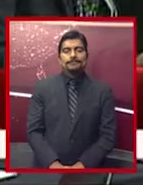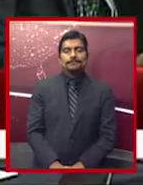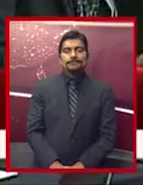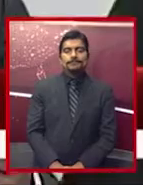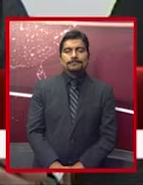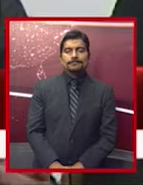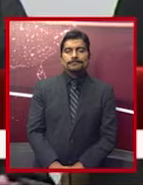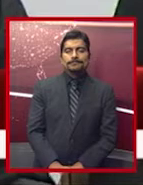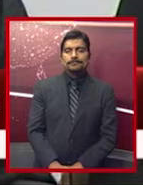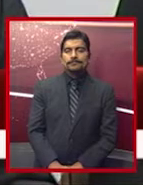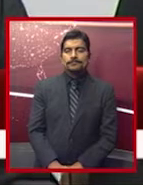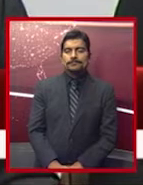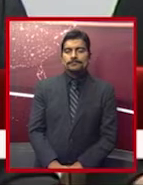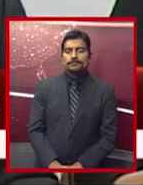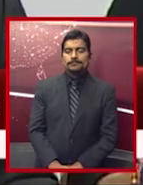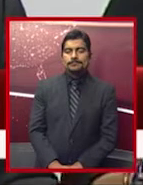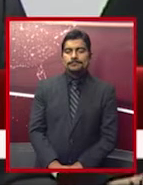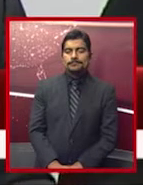Uno de los